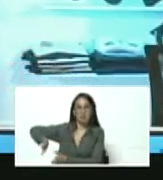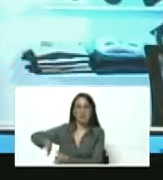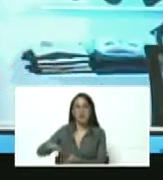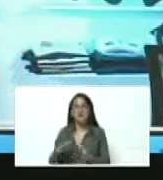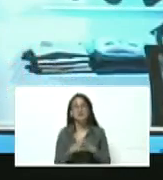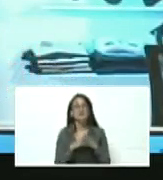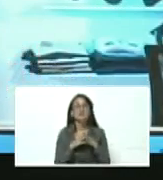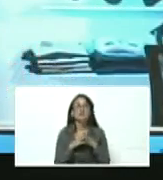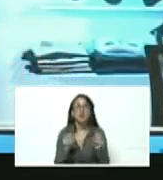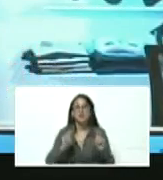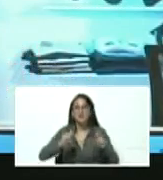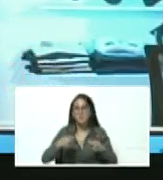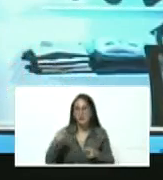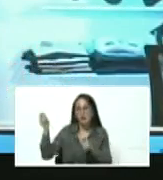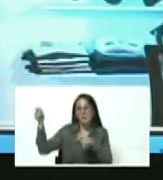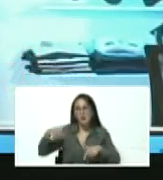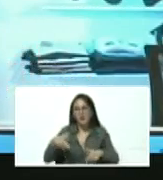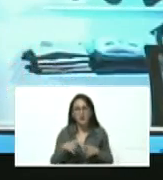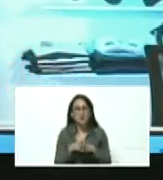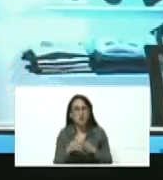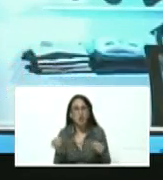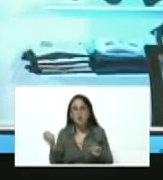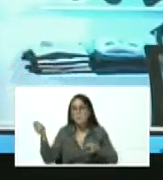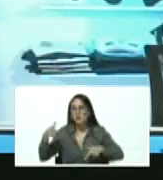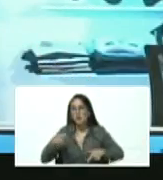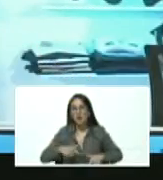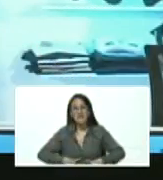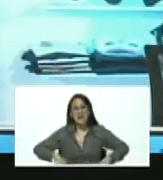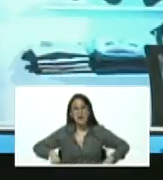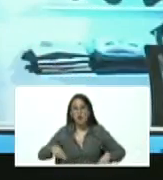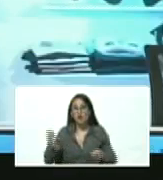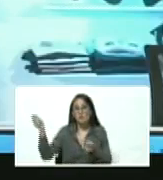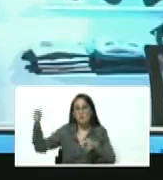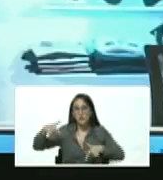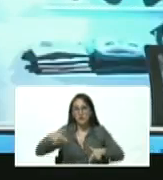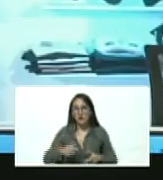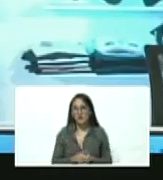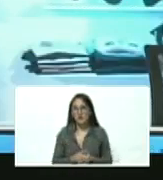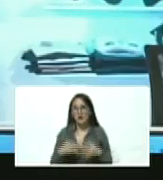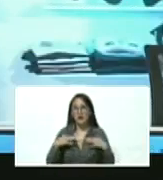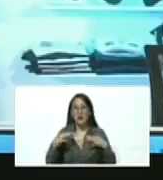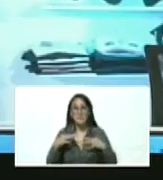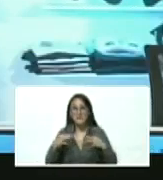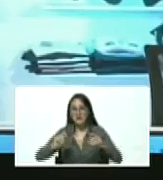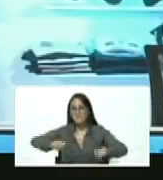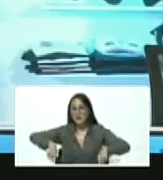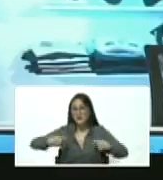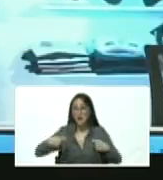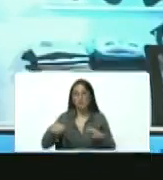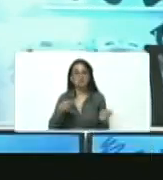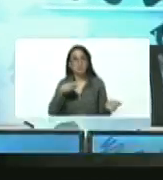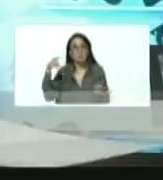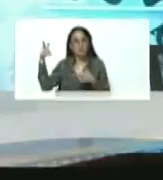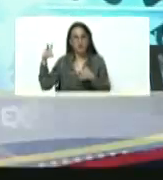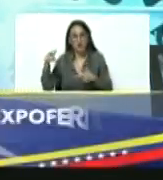todo, los zapatos importados, los interiores importados, las camisas y los pantalones importados,